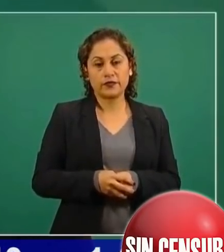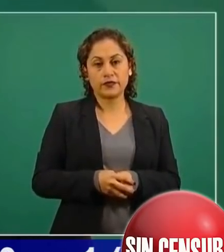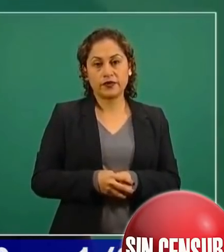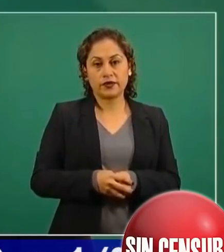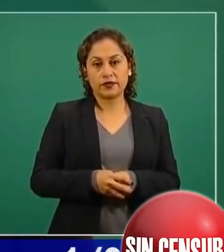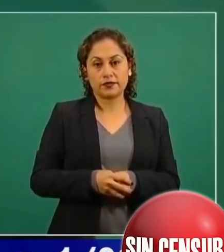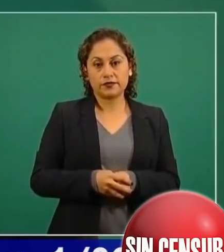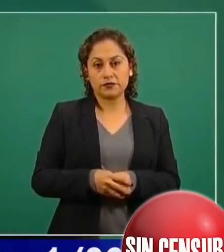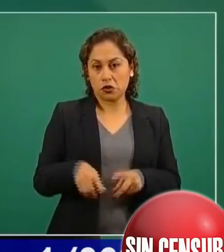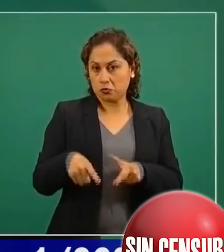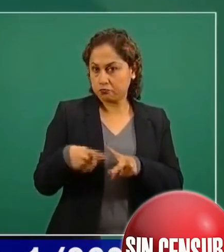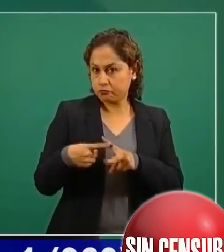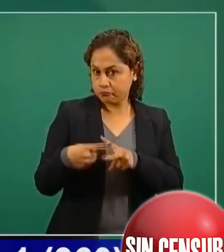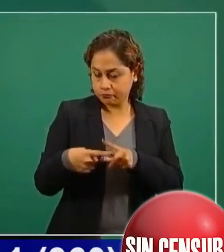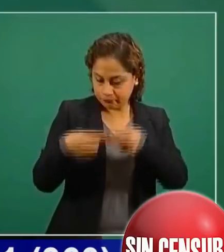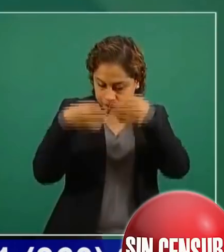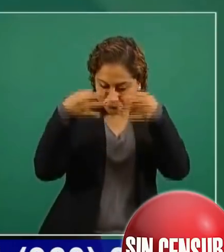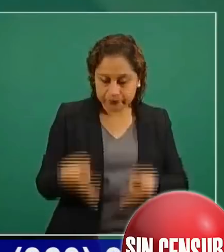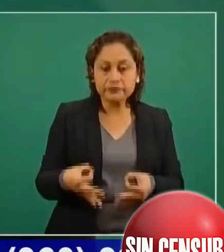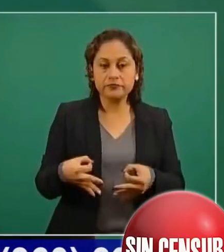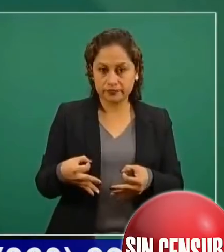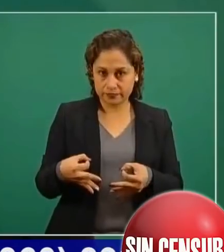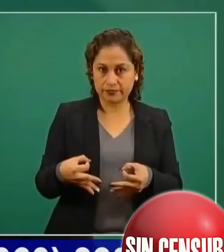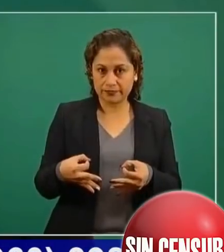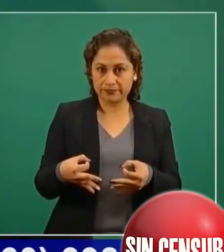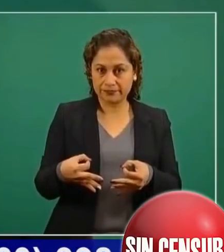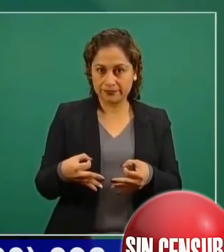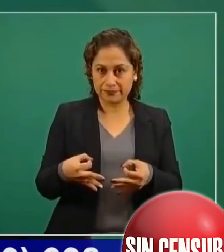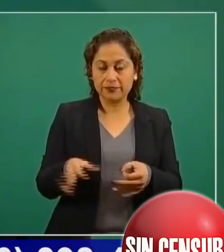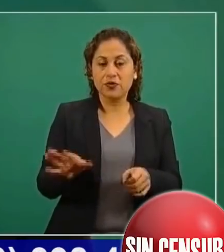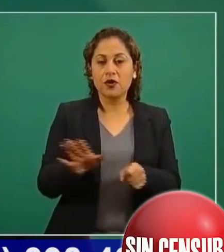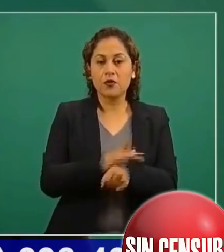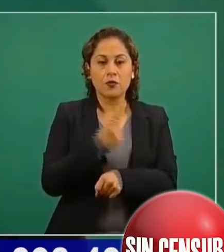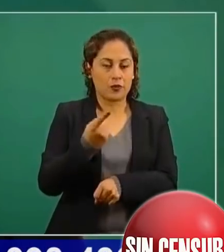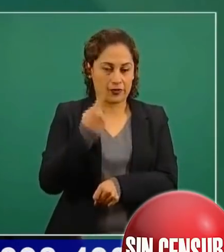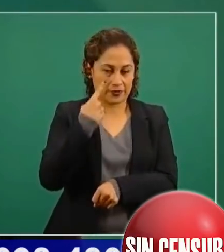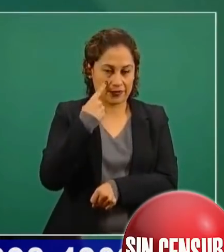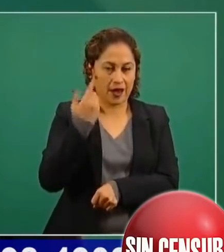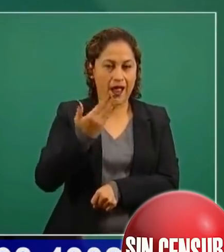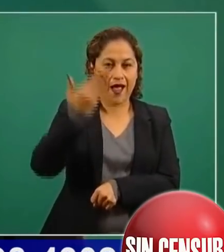formales, porque mucho dinero se entregaba